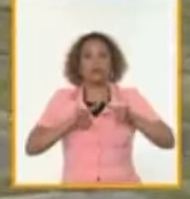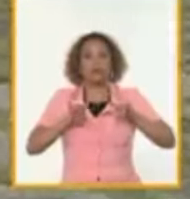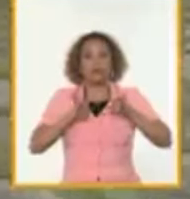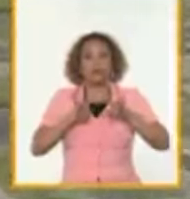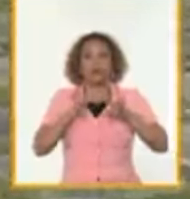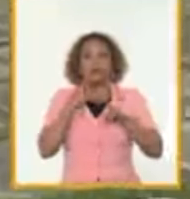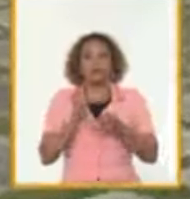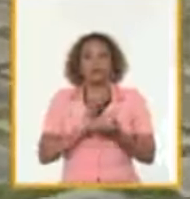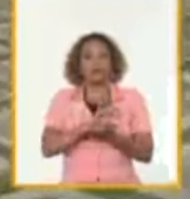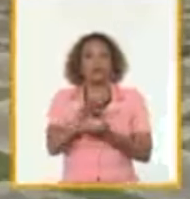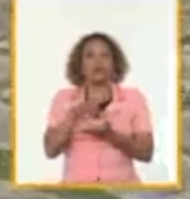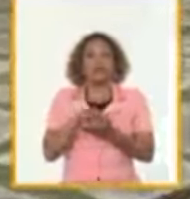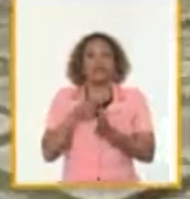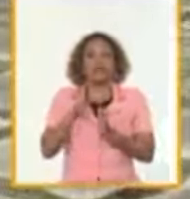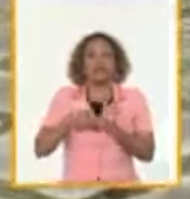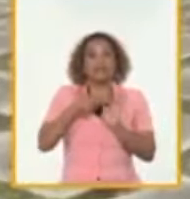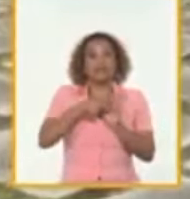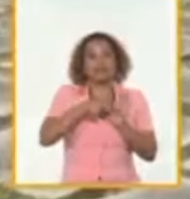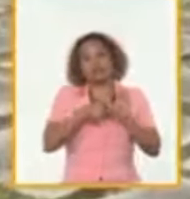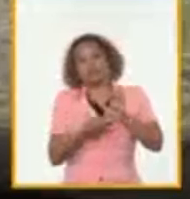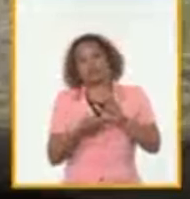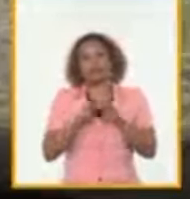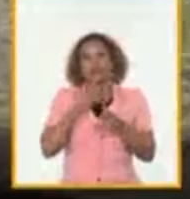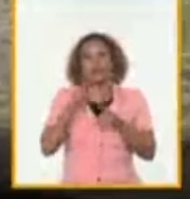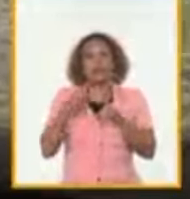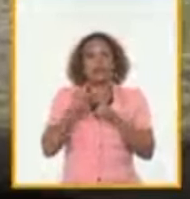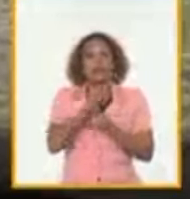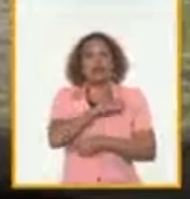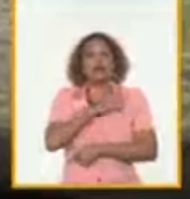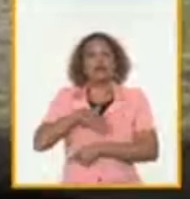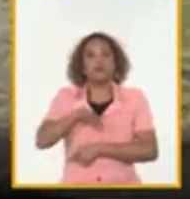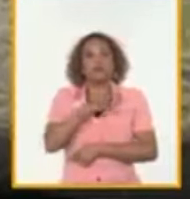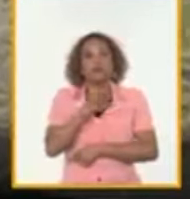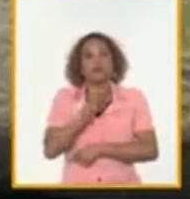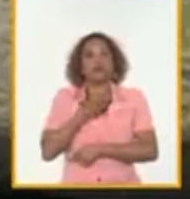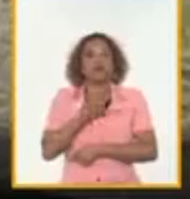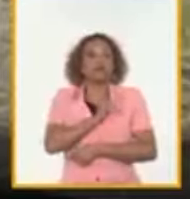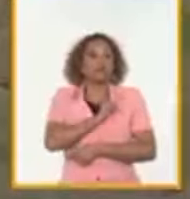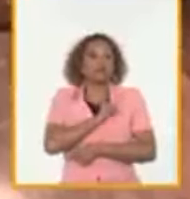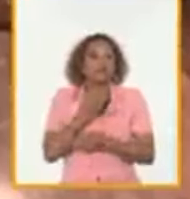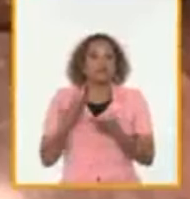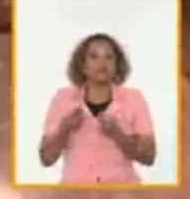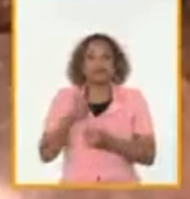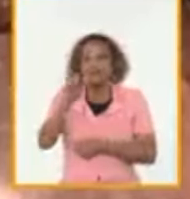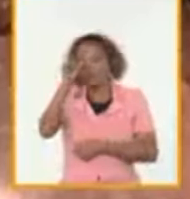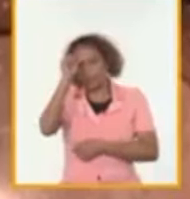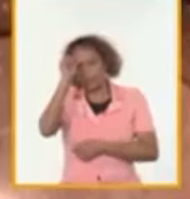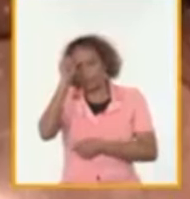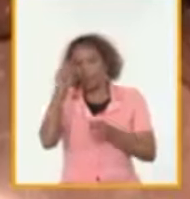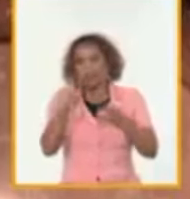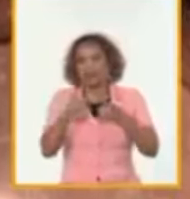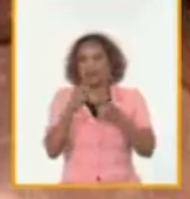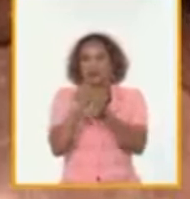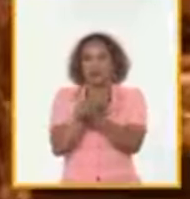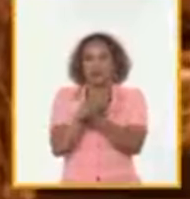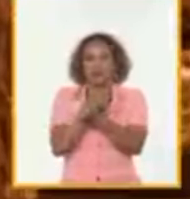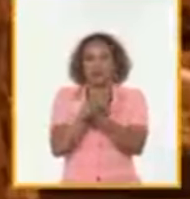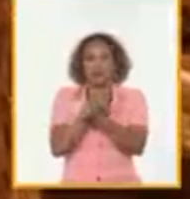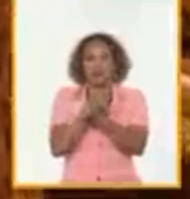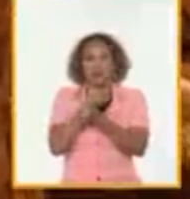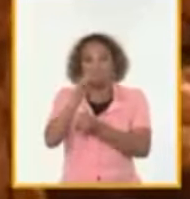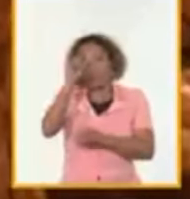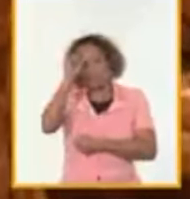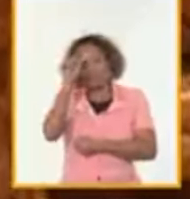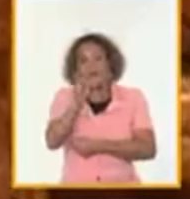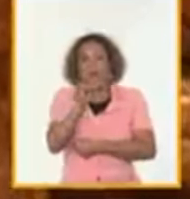descarrilamiento de un tren y un pueblo que hizo suyo al guerrillero Heroico desde esos tiempos y hoy custodia los restos de Ernesto Guevara como a su hijo